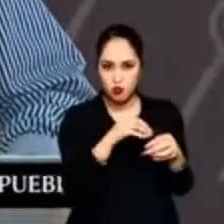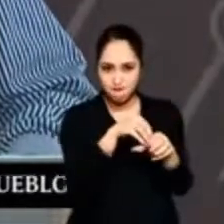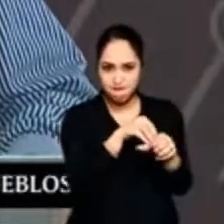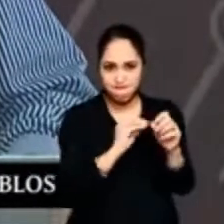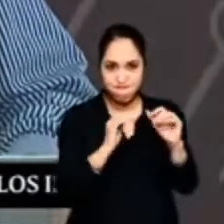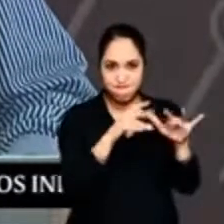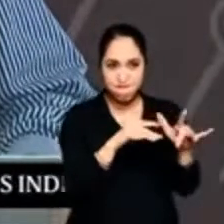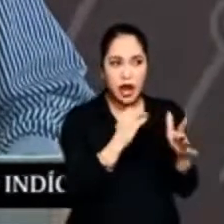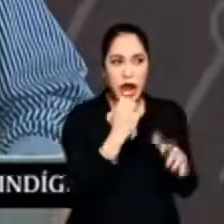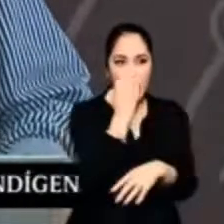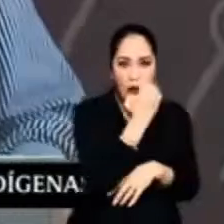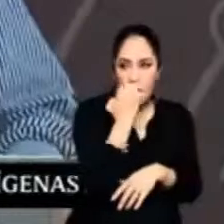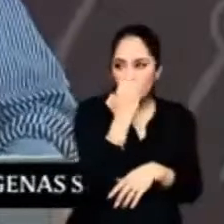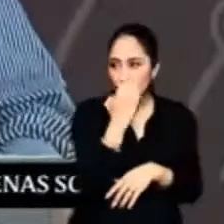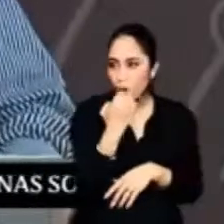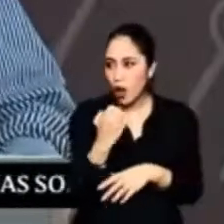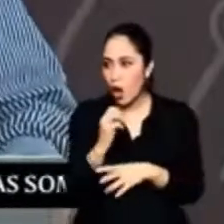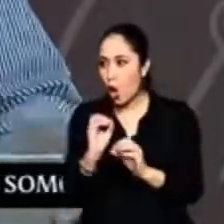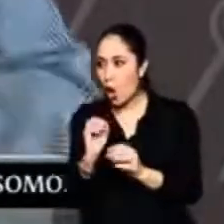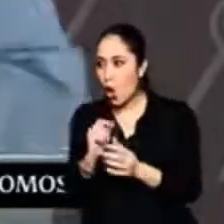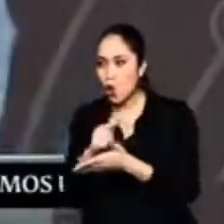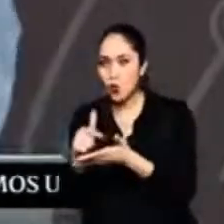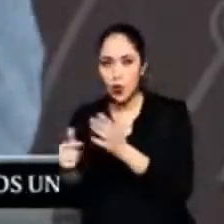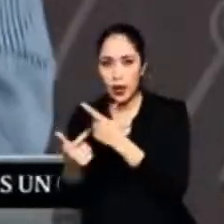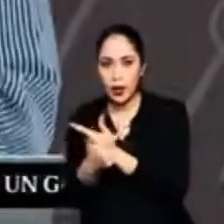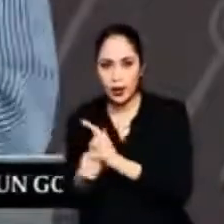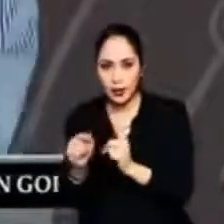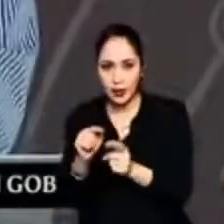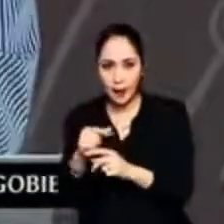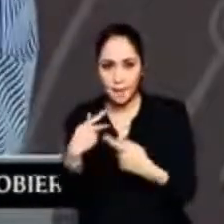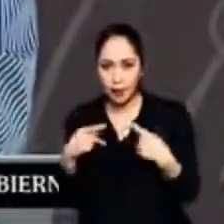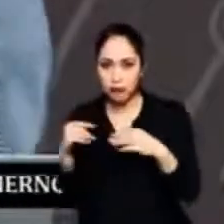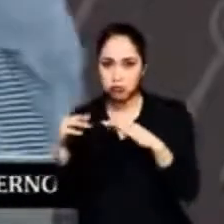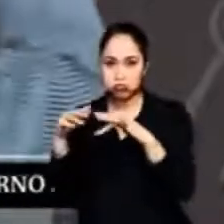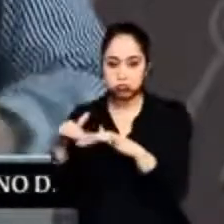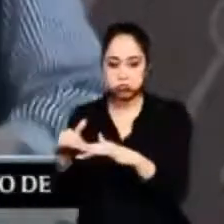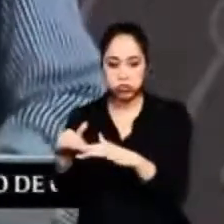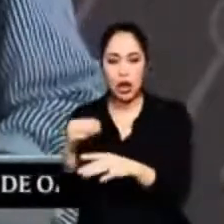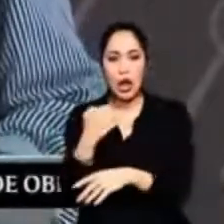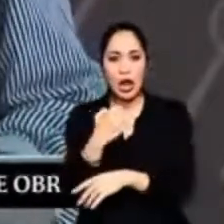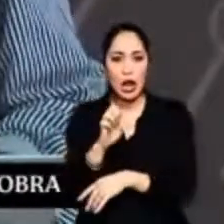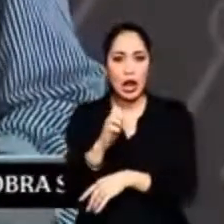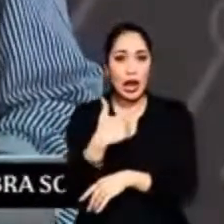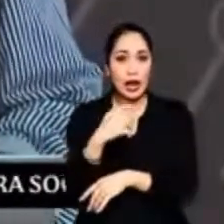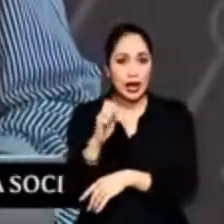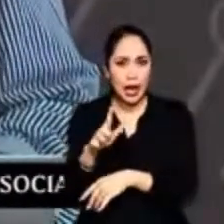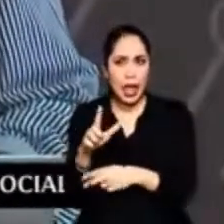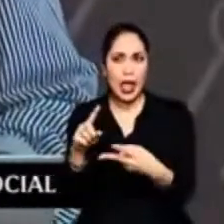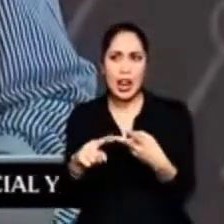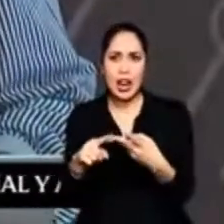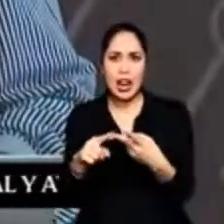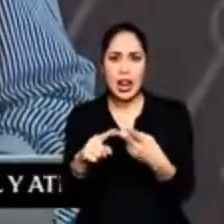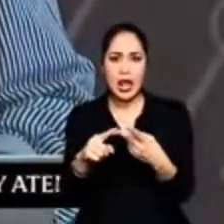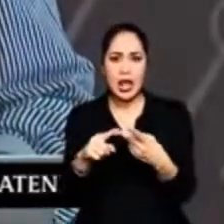en los lugares públicos. ¿Qué es el control? Pues el gel y la temperatura.